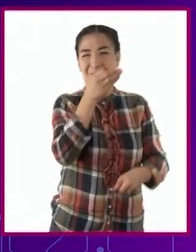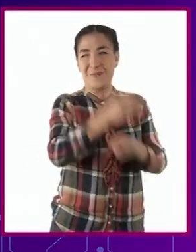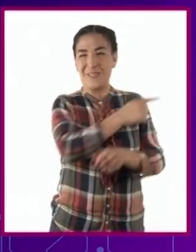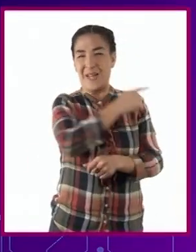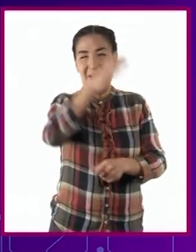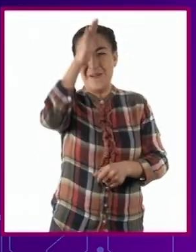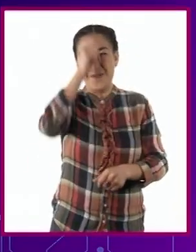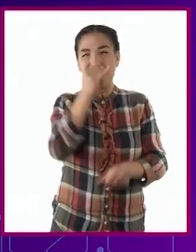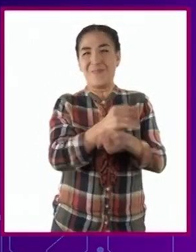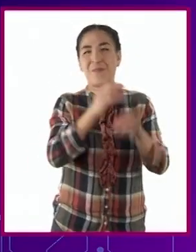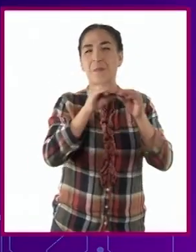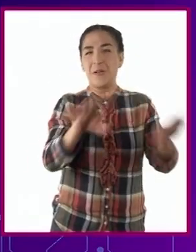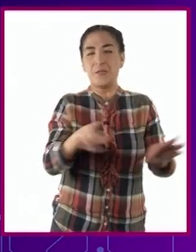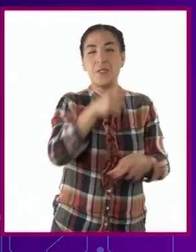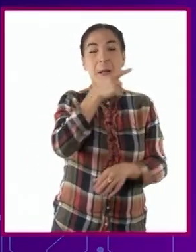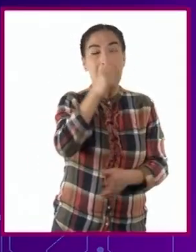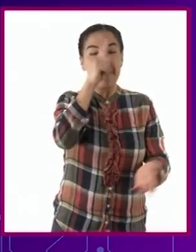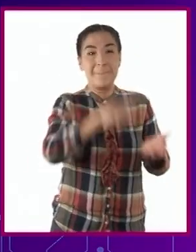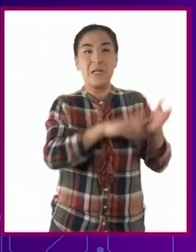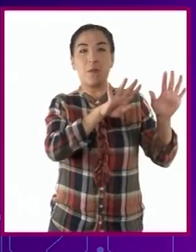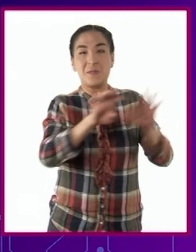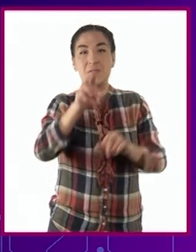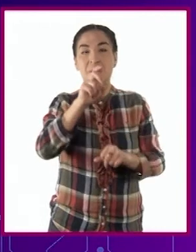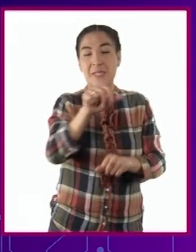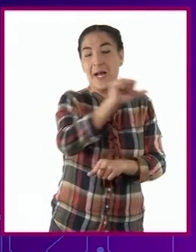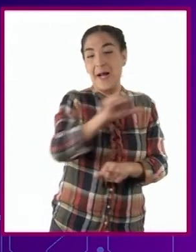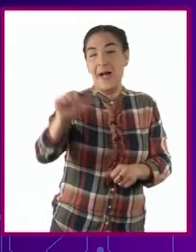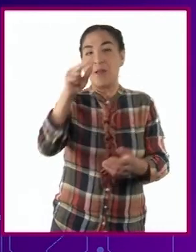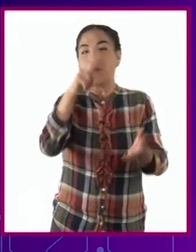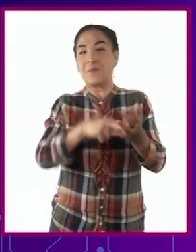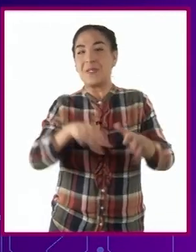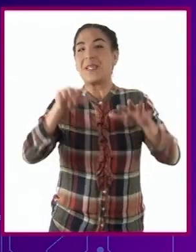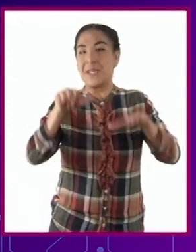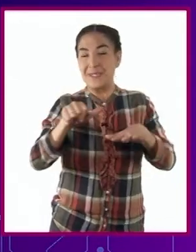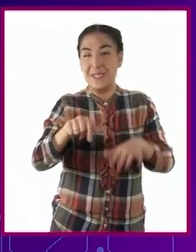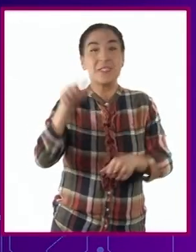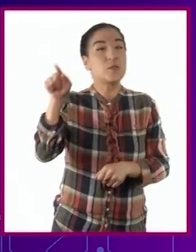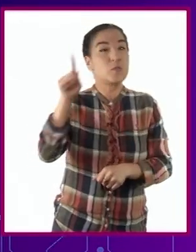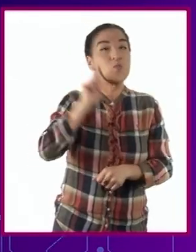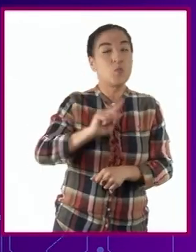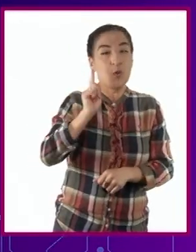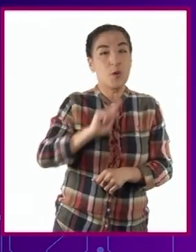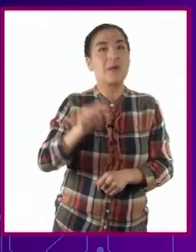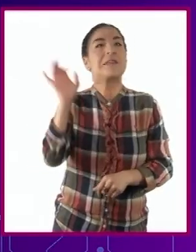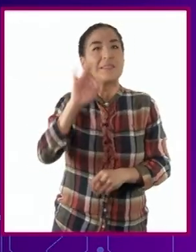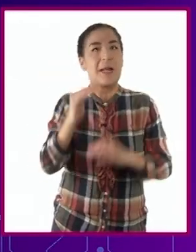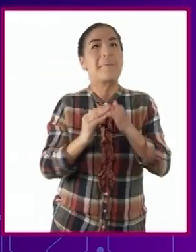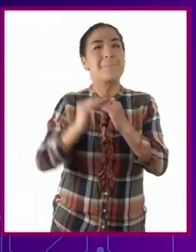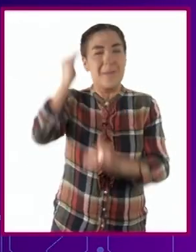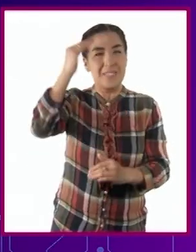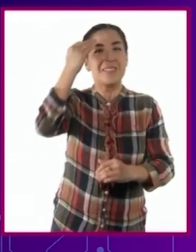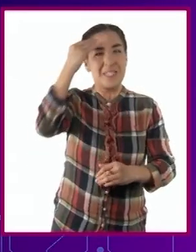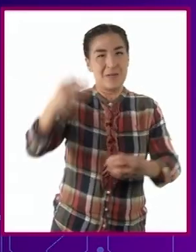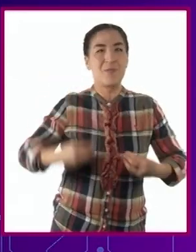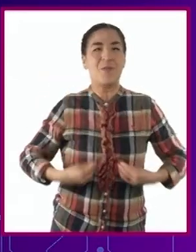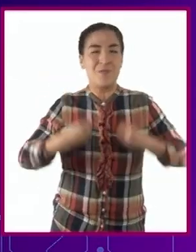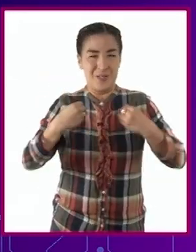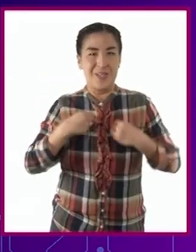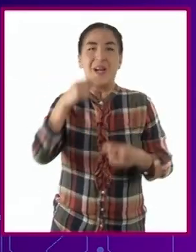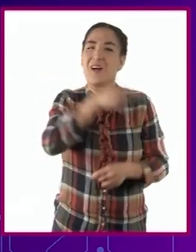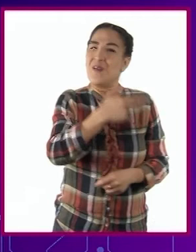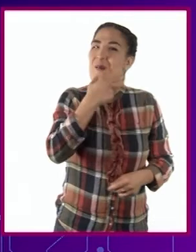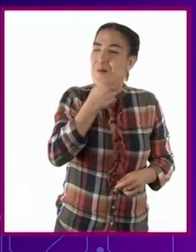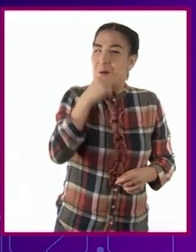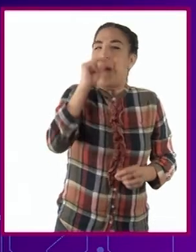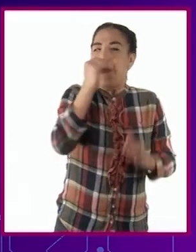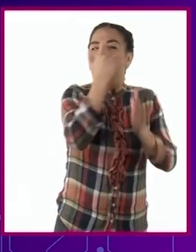de la gráfica, de 1930 a 2016, las mujeres tienen mayor esperanza de vida que los hombres.